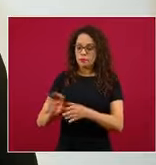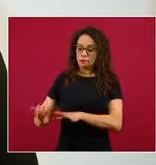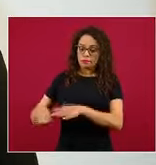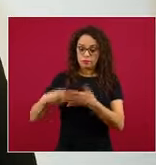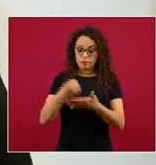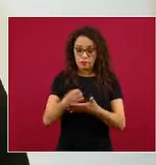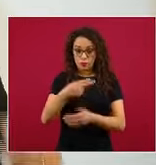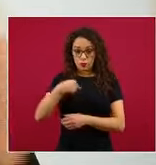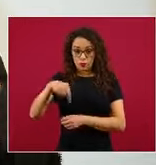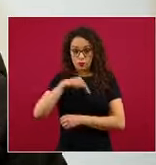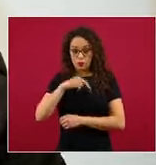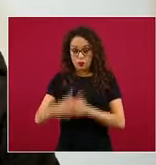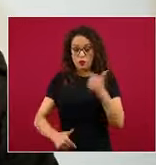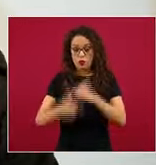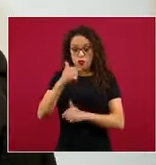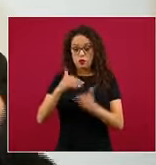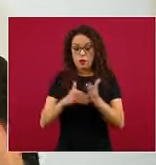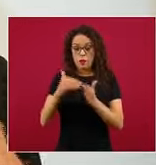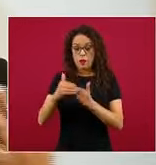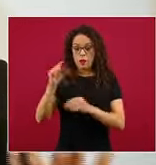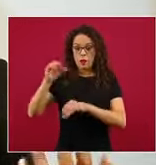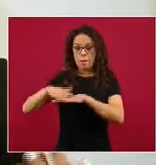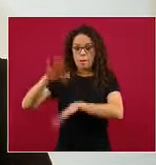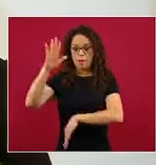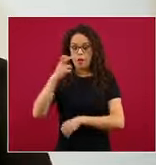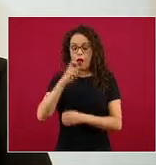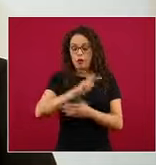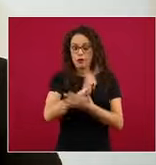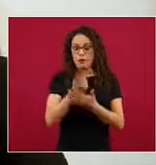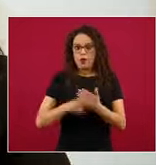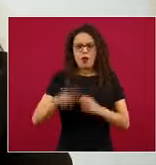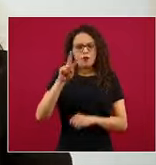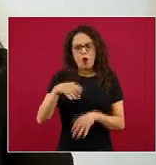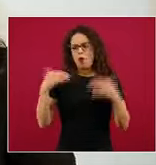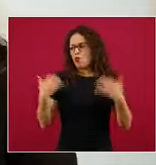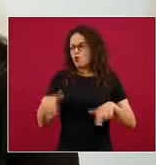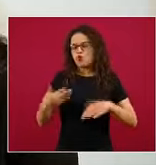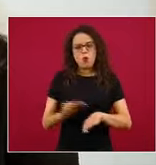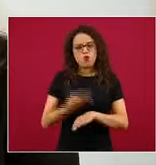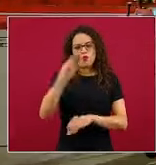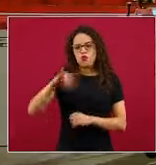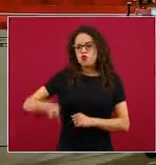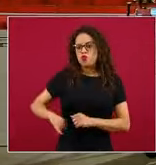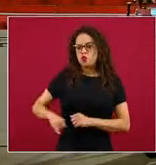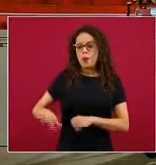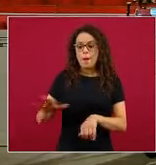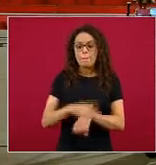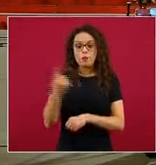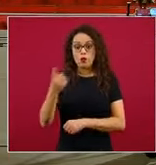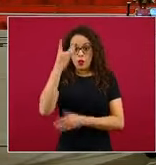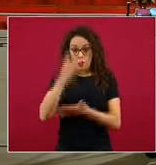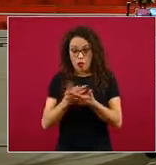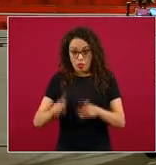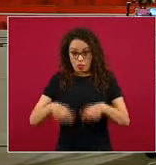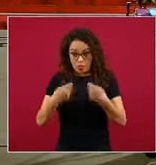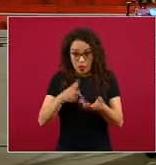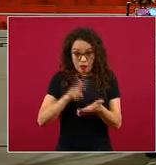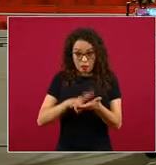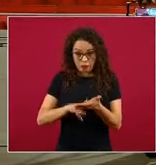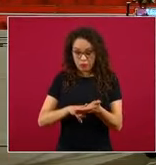de pesos en este programa y fue muy interesante porque no nada más dábamos los vales, sino que los